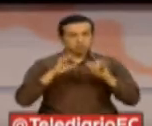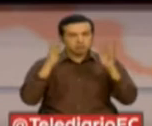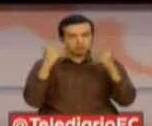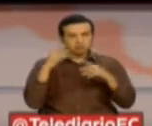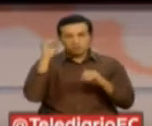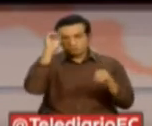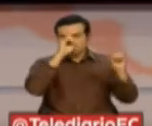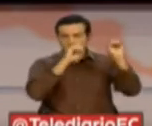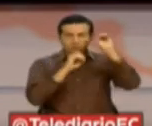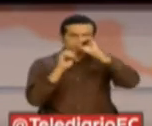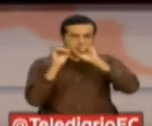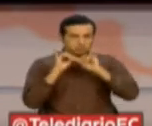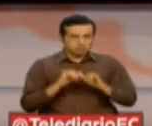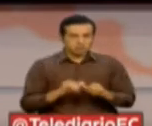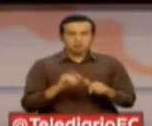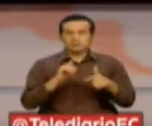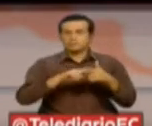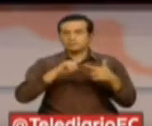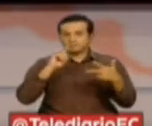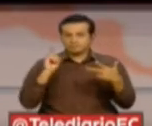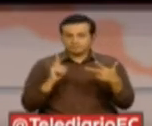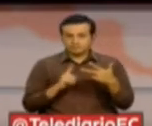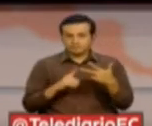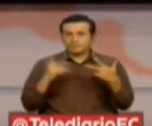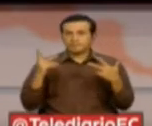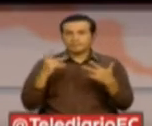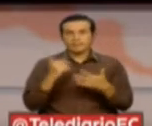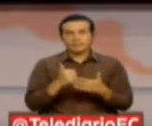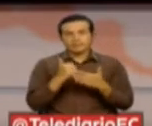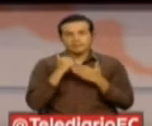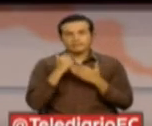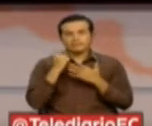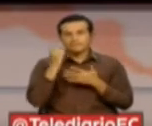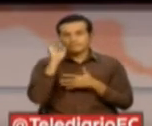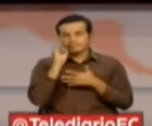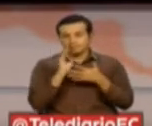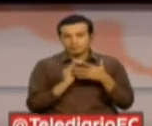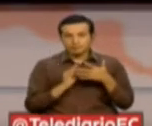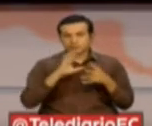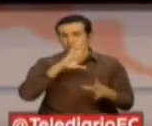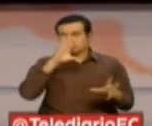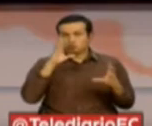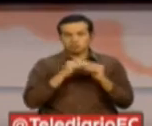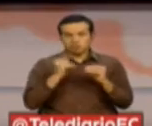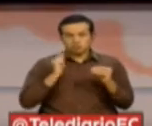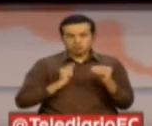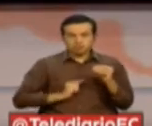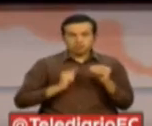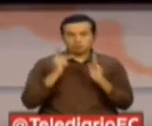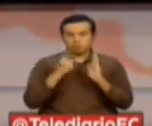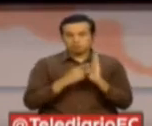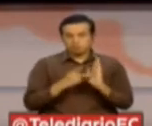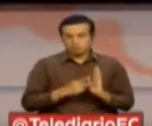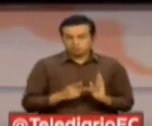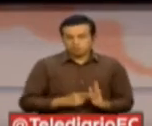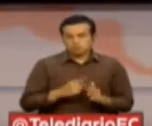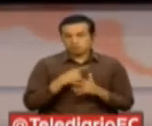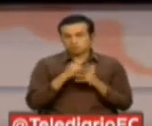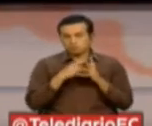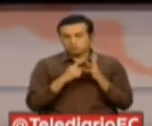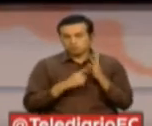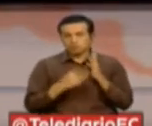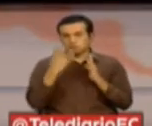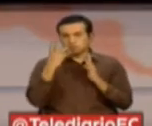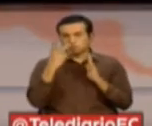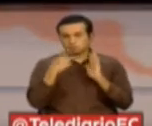salido un poco más y además con un beneficio de inventario sobre el detalle de cada uno de los puntos que están establecidos de los